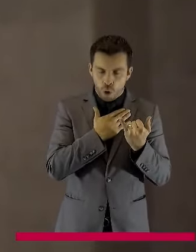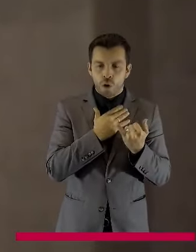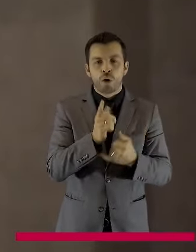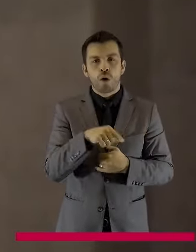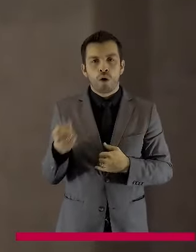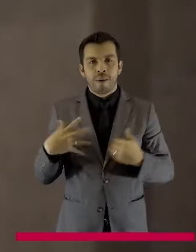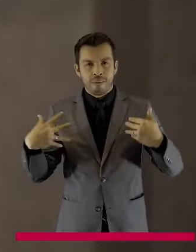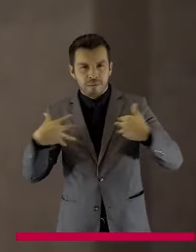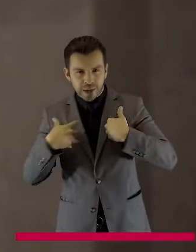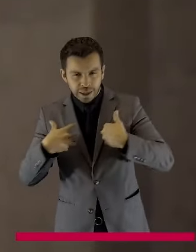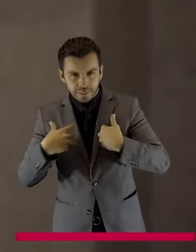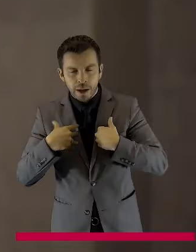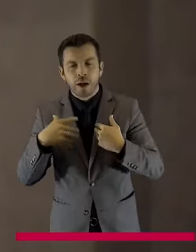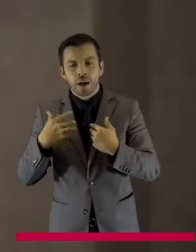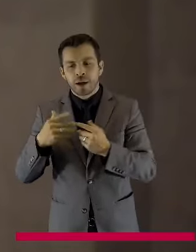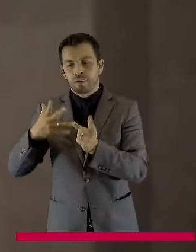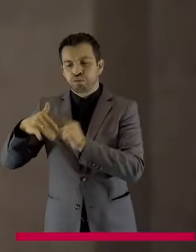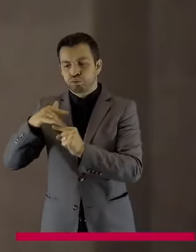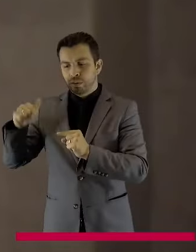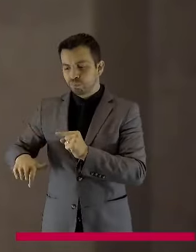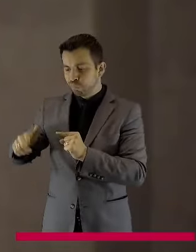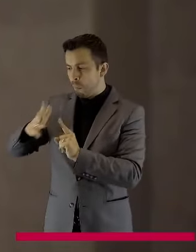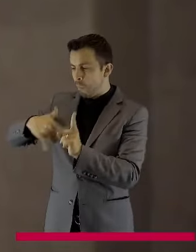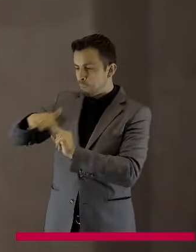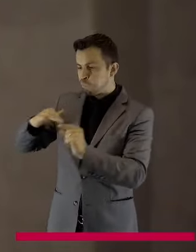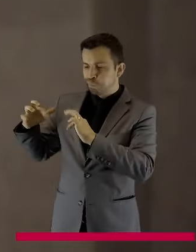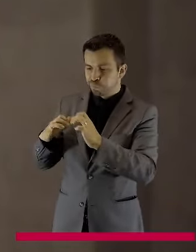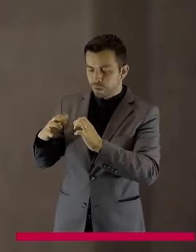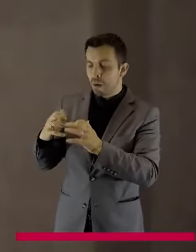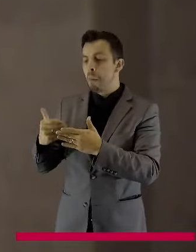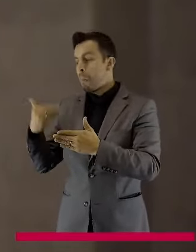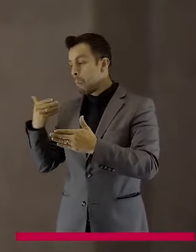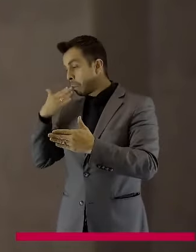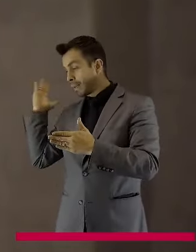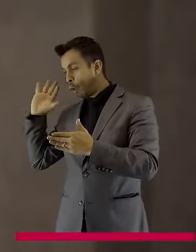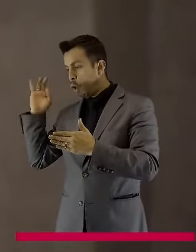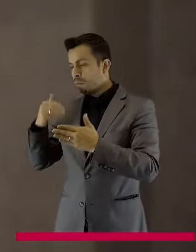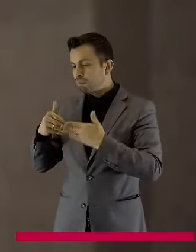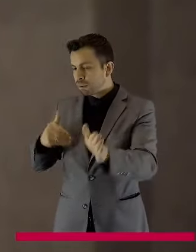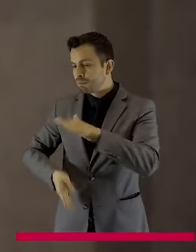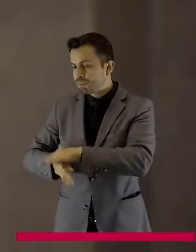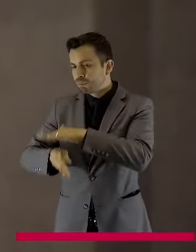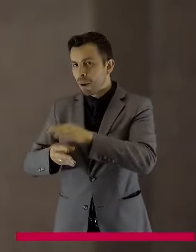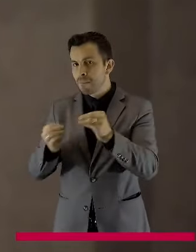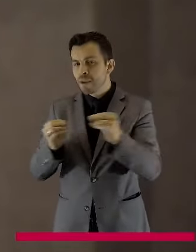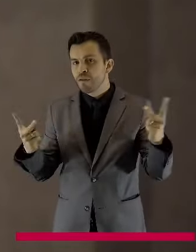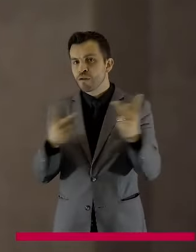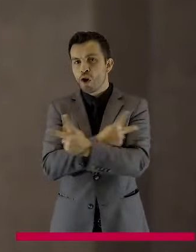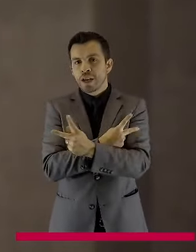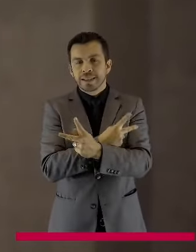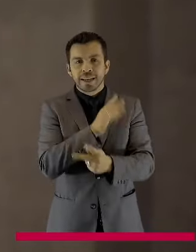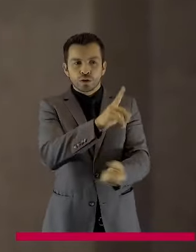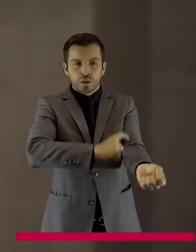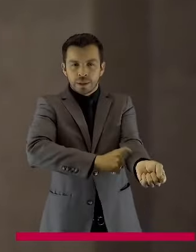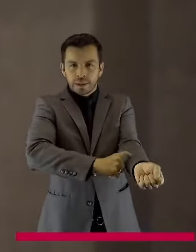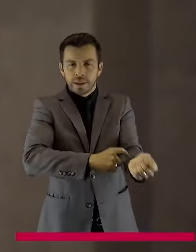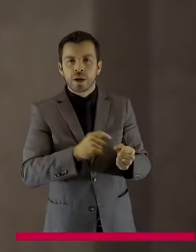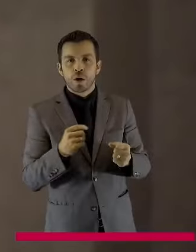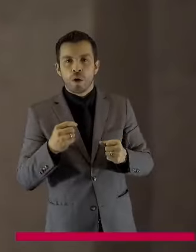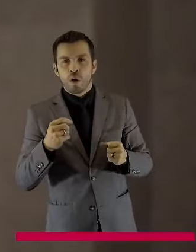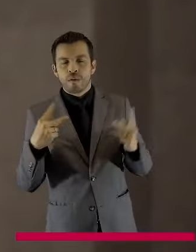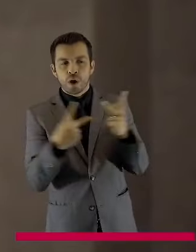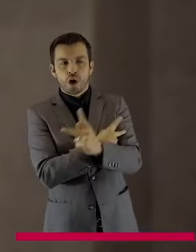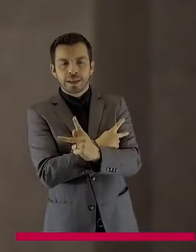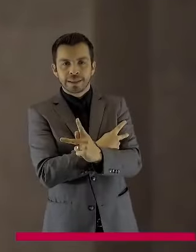las víctimas en contexto de conflicto y posconflicto, así como violencia étnica y racial.